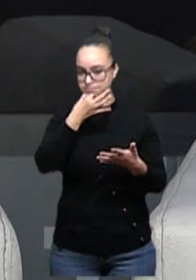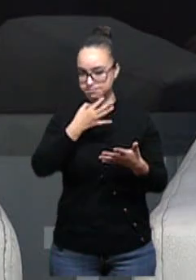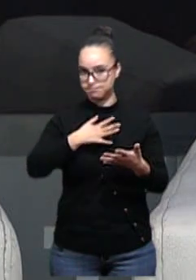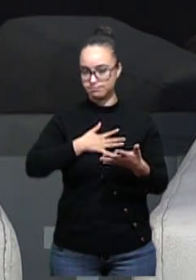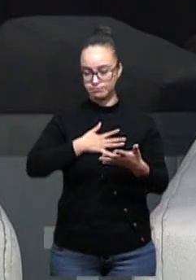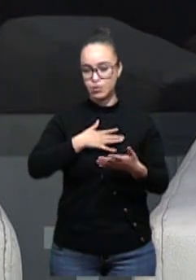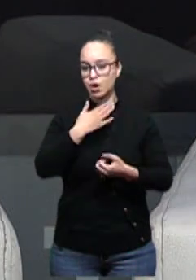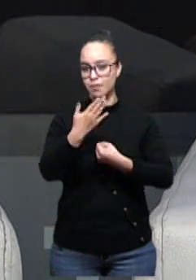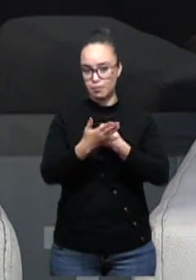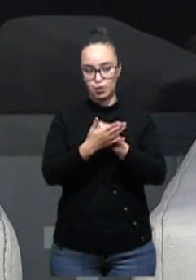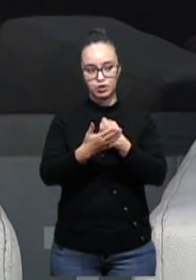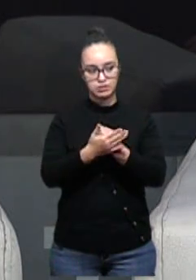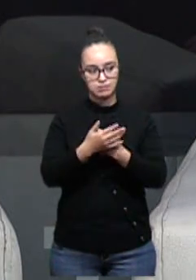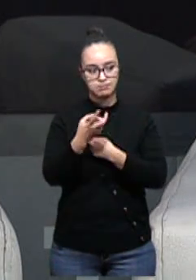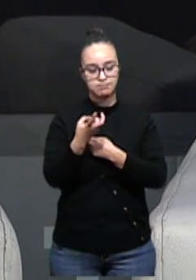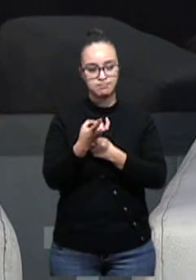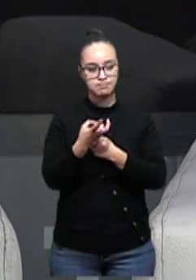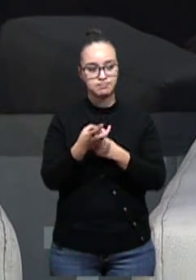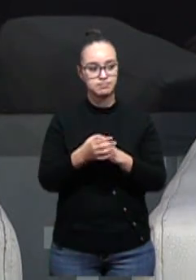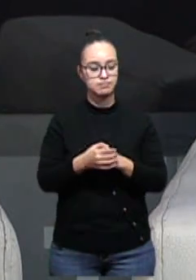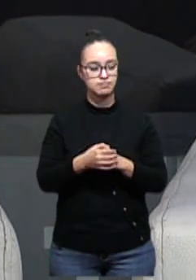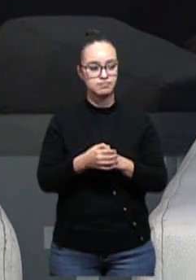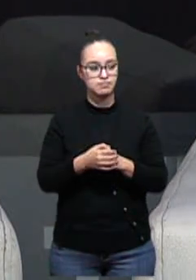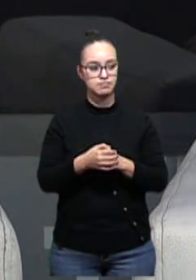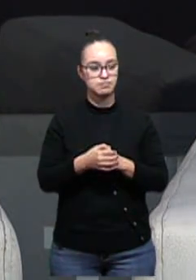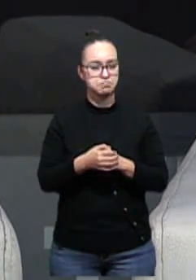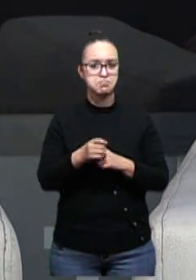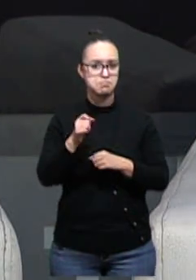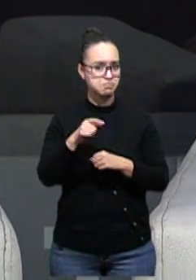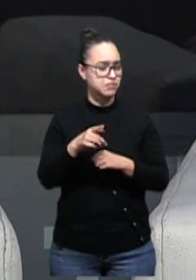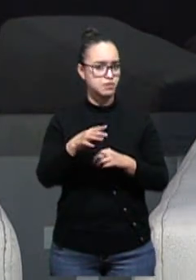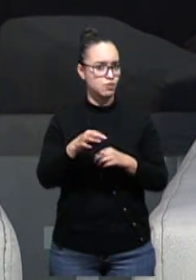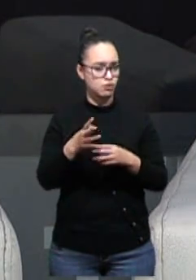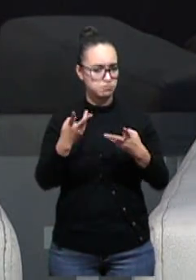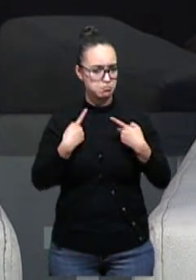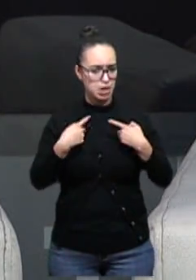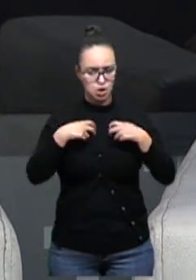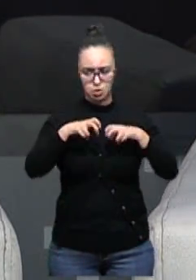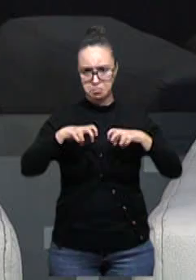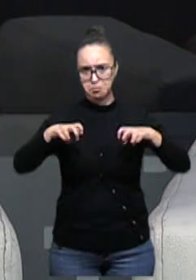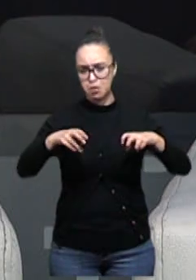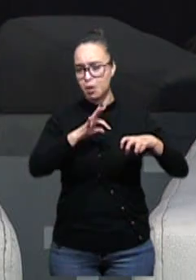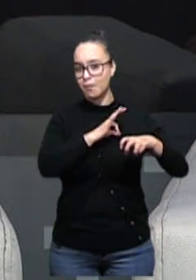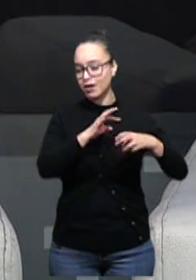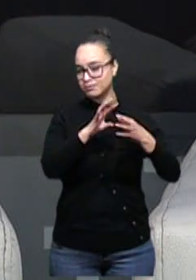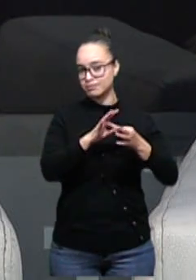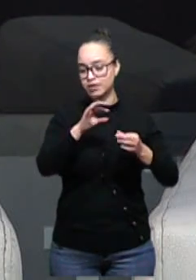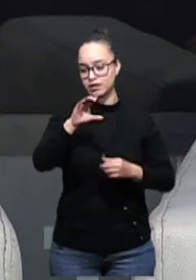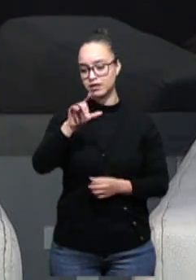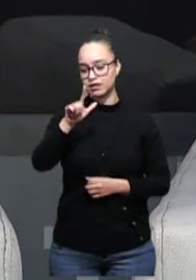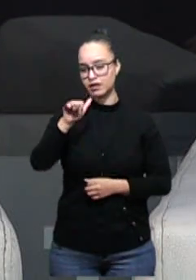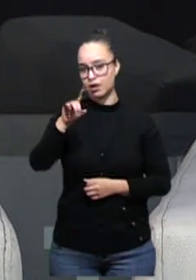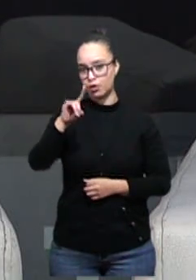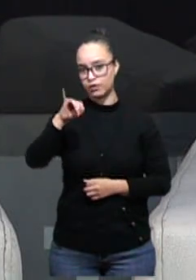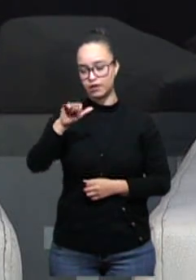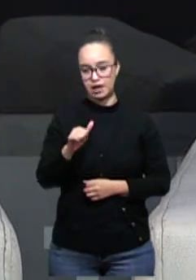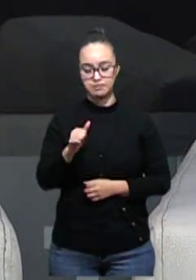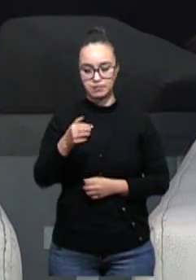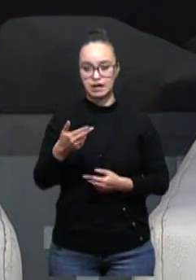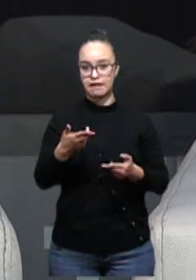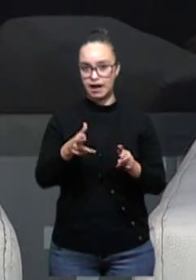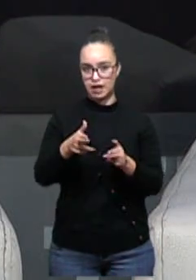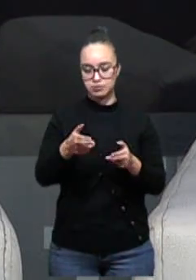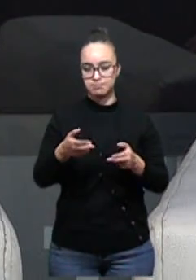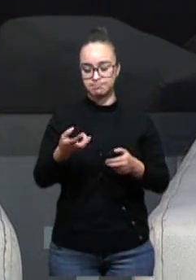cuando regresemos, lo que quiera con nuestro panel, por supuesto, comentar. Claudia Marientes de Himno Nacional dice, por favor, visiten la